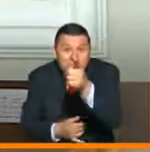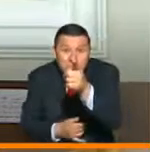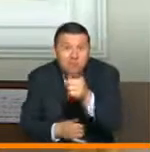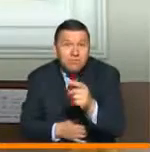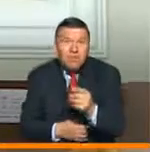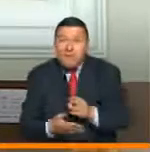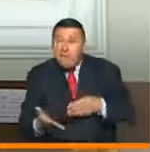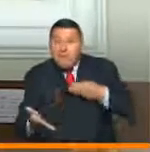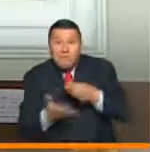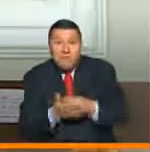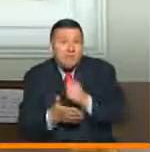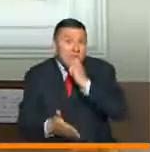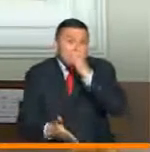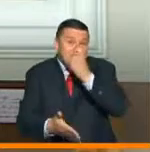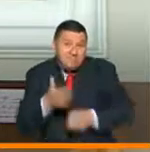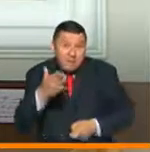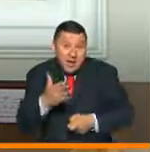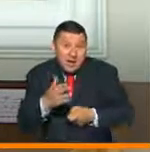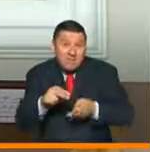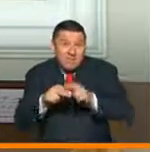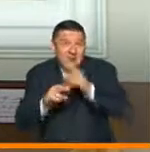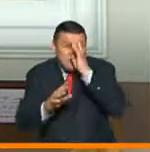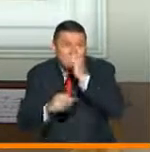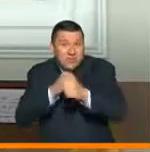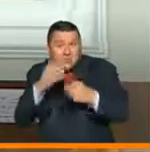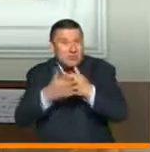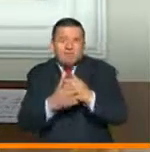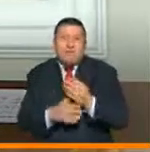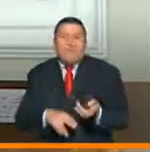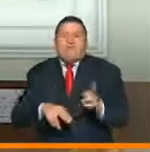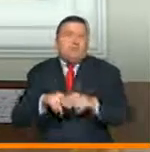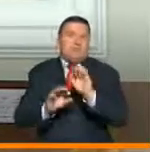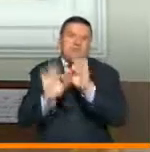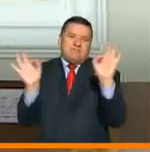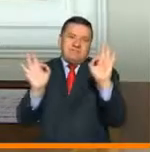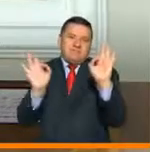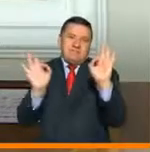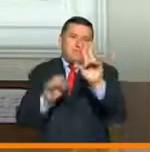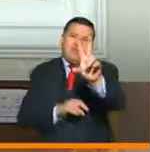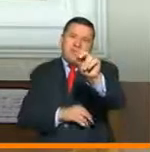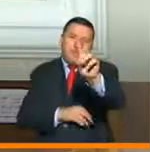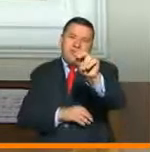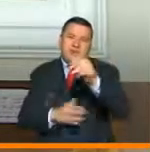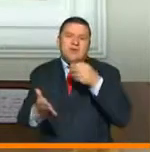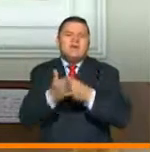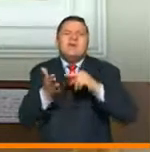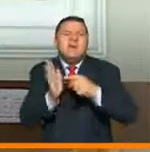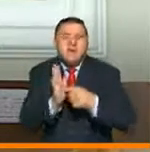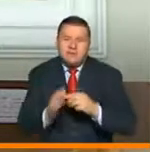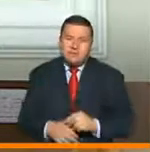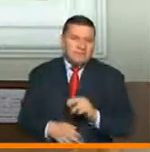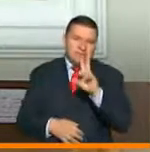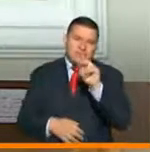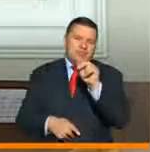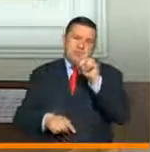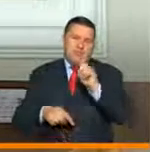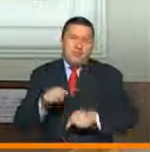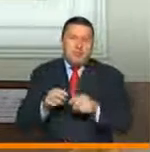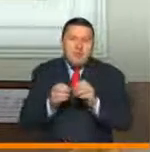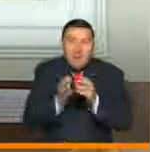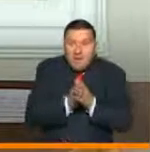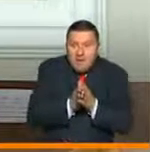no pagan el impuesto de renta no van a pagarlo es decir no se va a